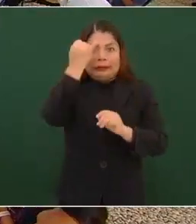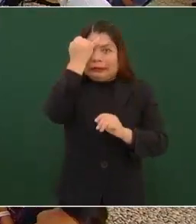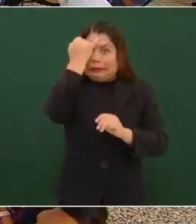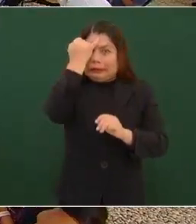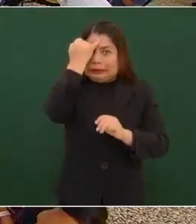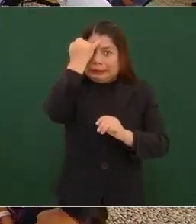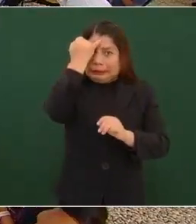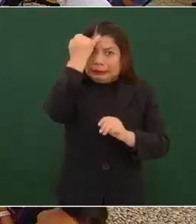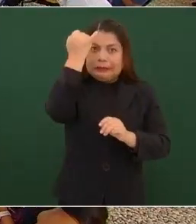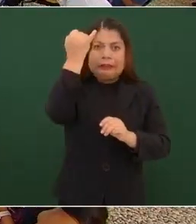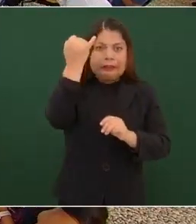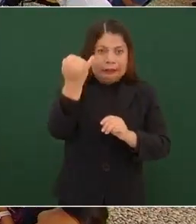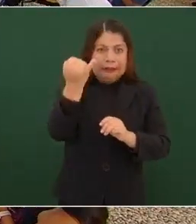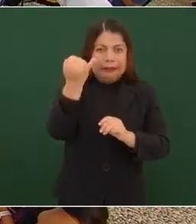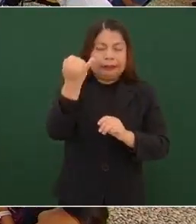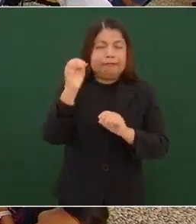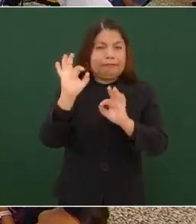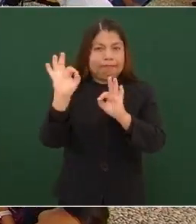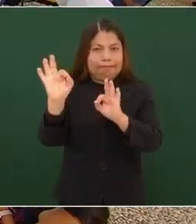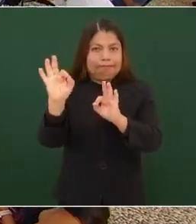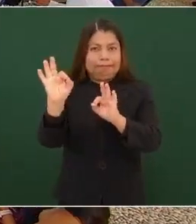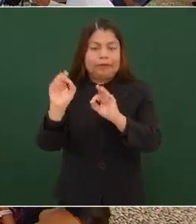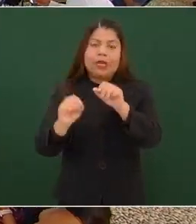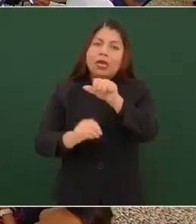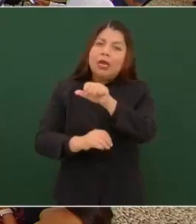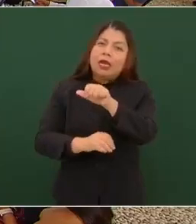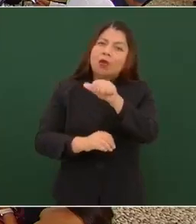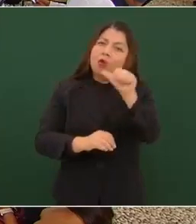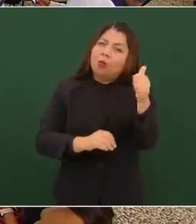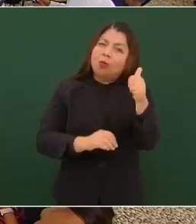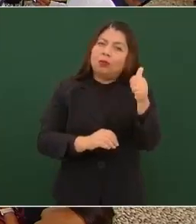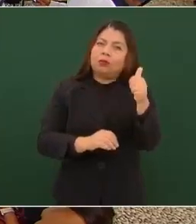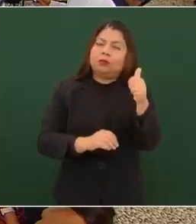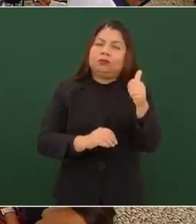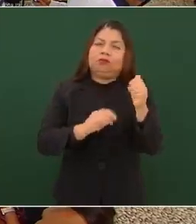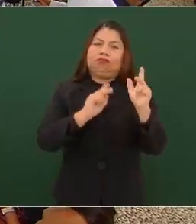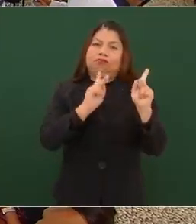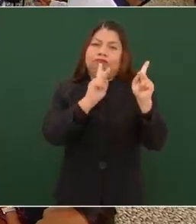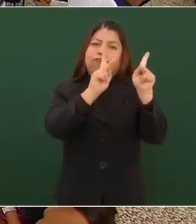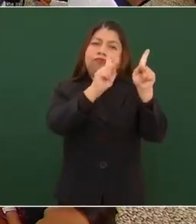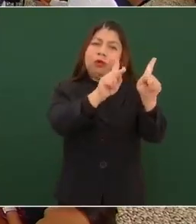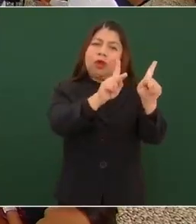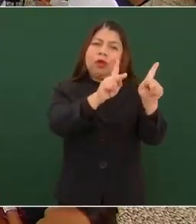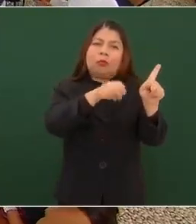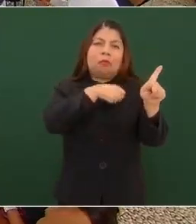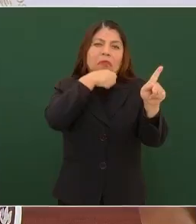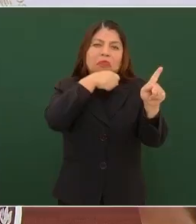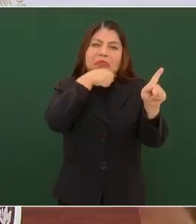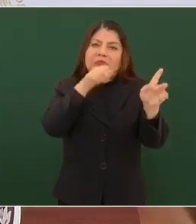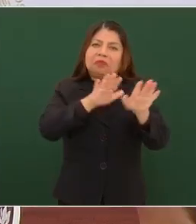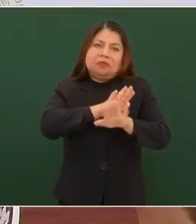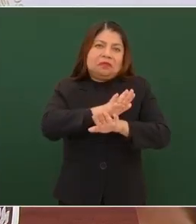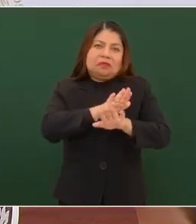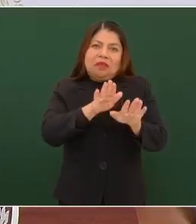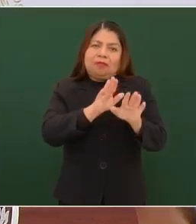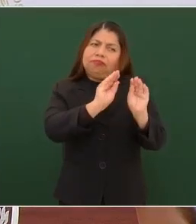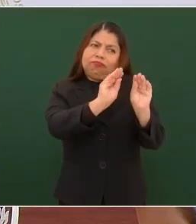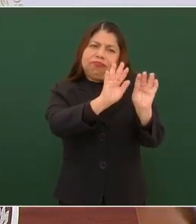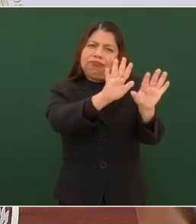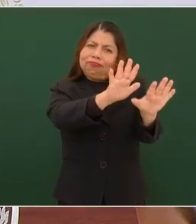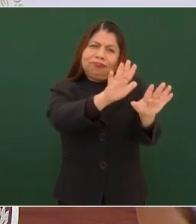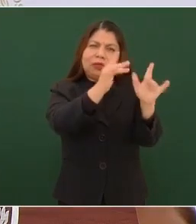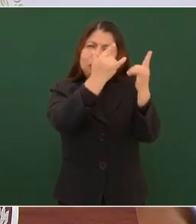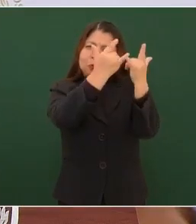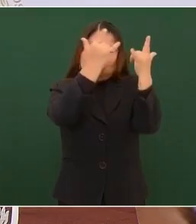quedar el antiguo puente como un testimonio. A ver si no tenemos una